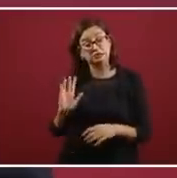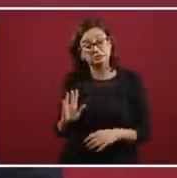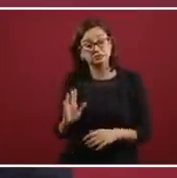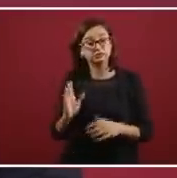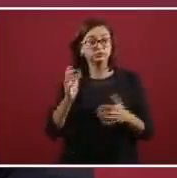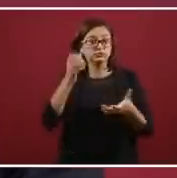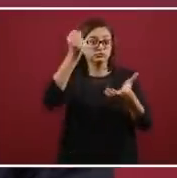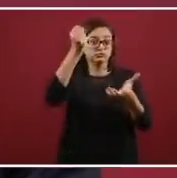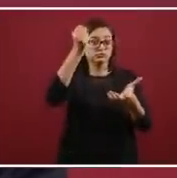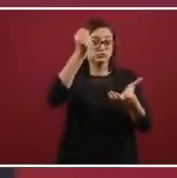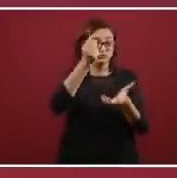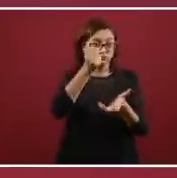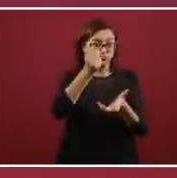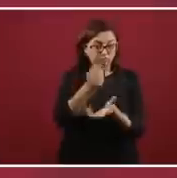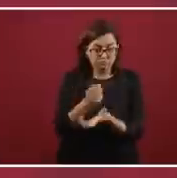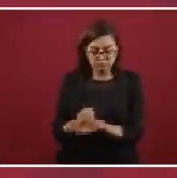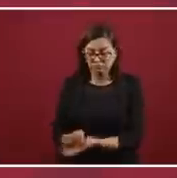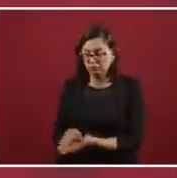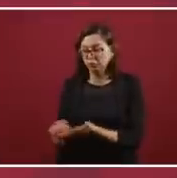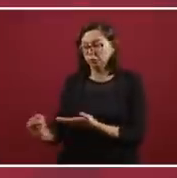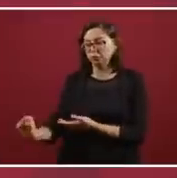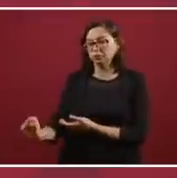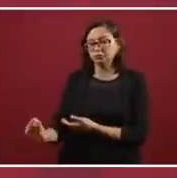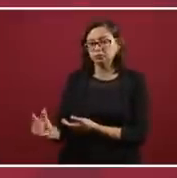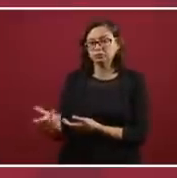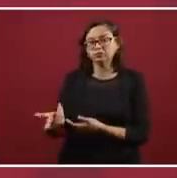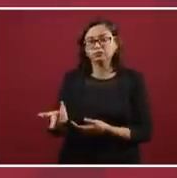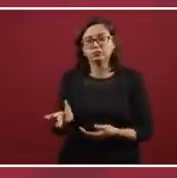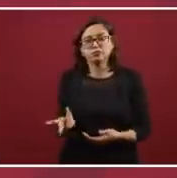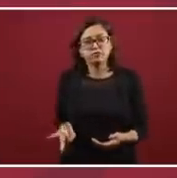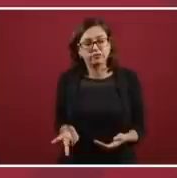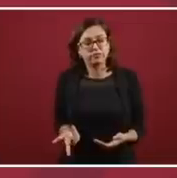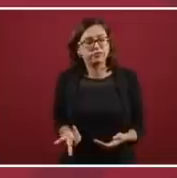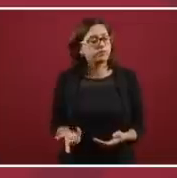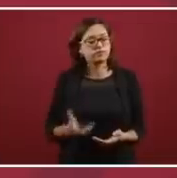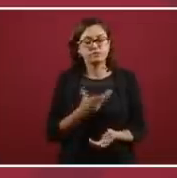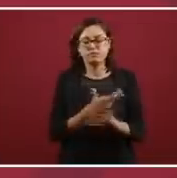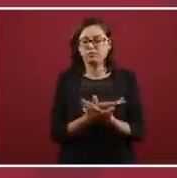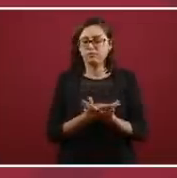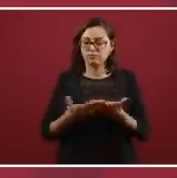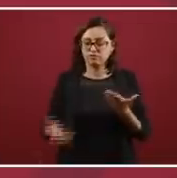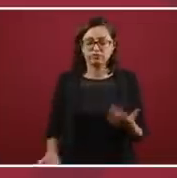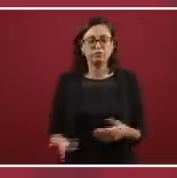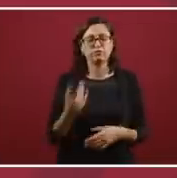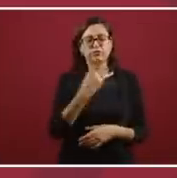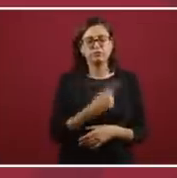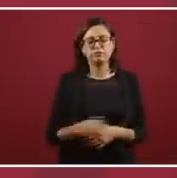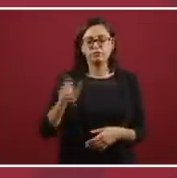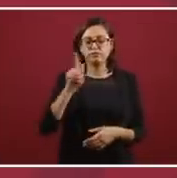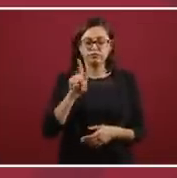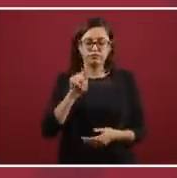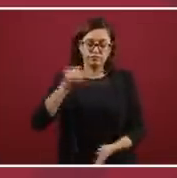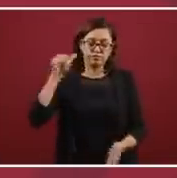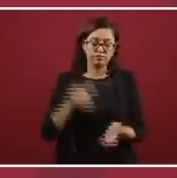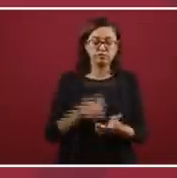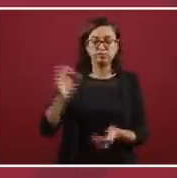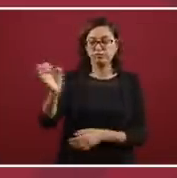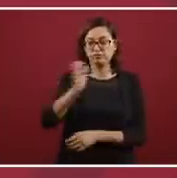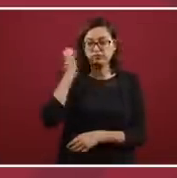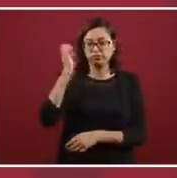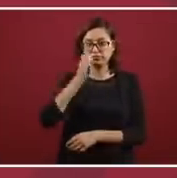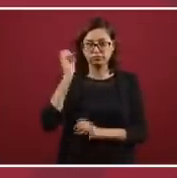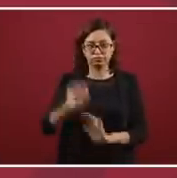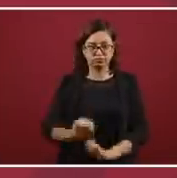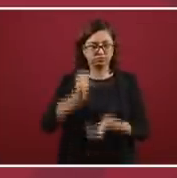Entonces, el programa es cada una de las 170 mil escuelas,